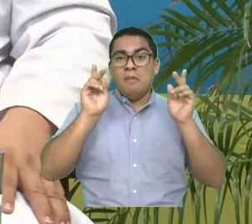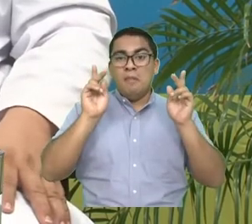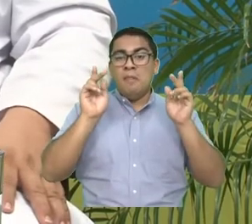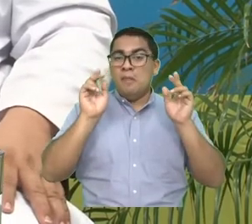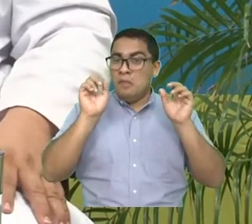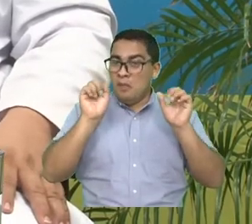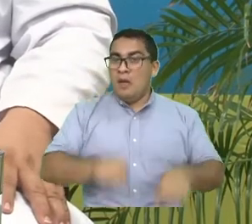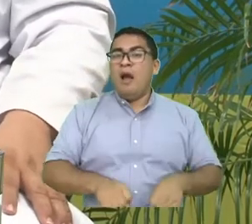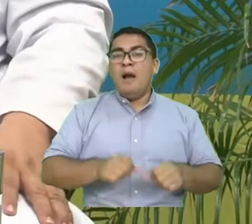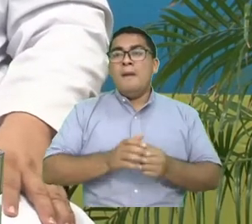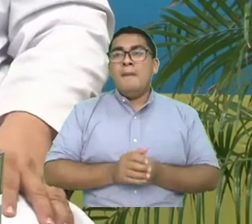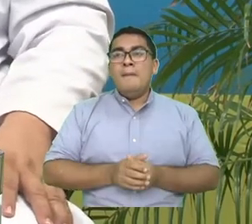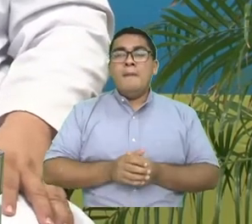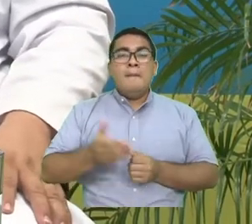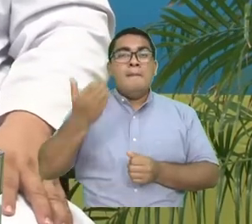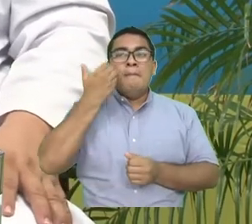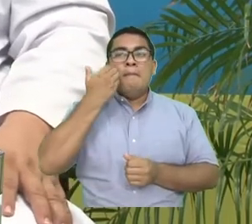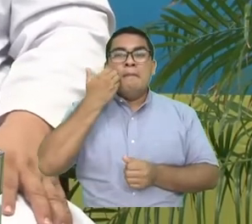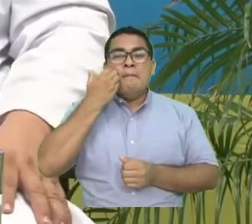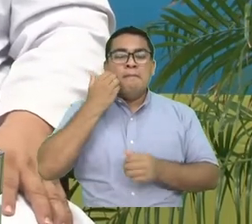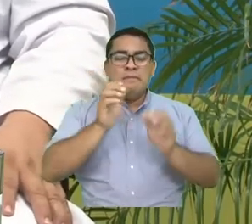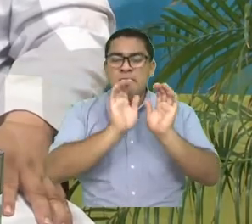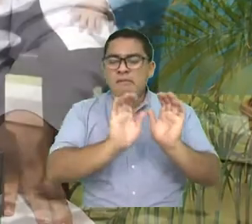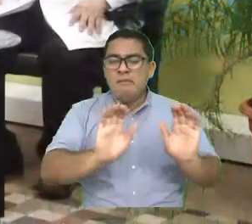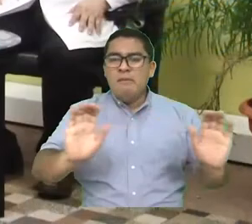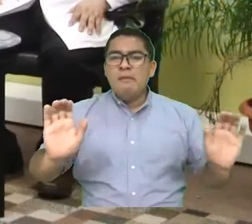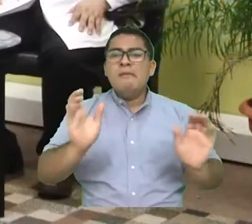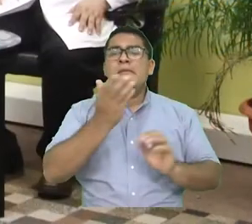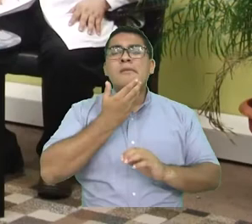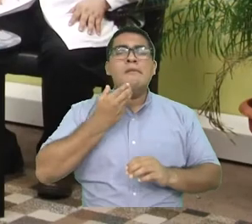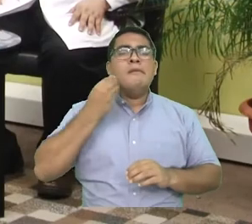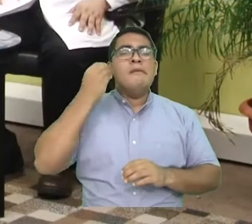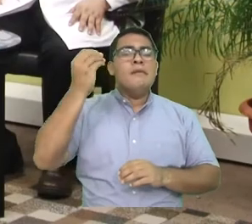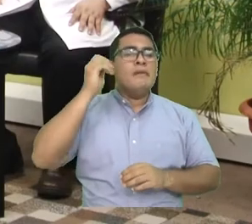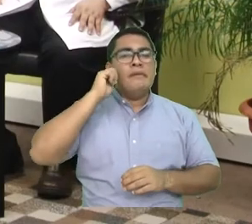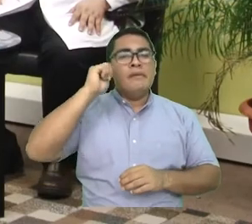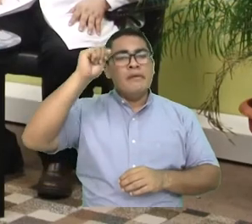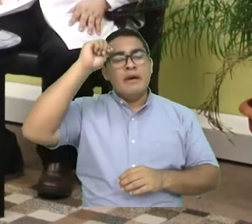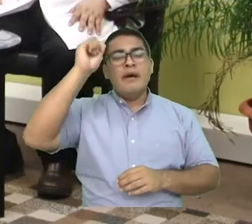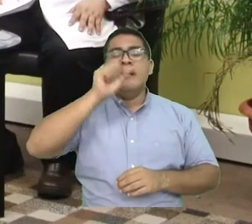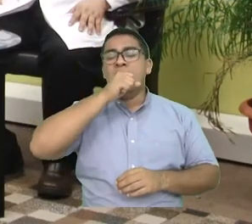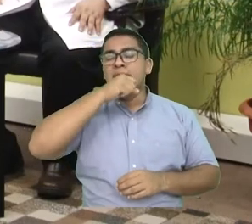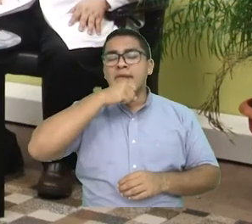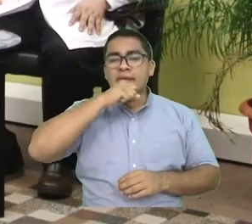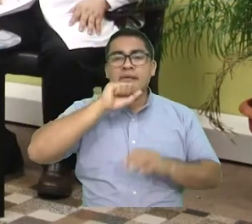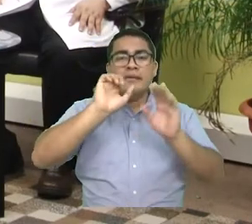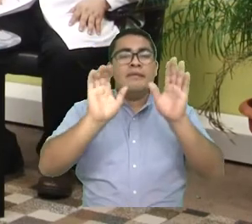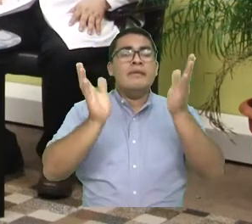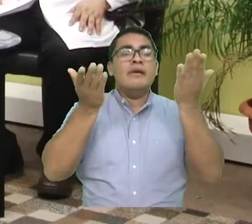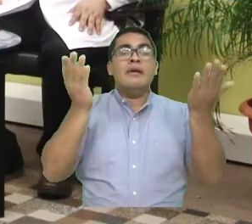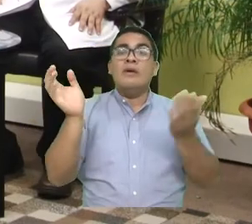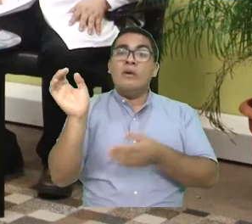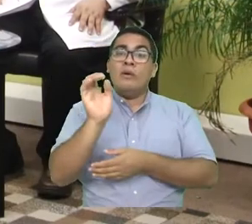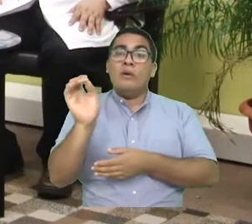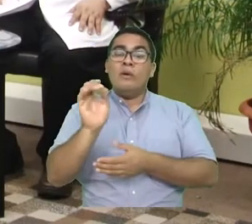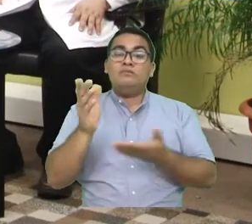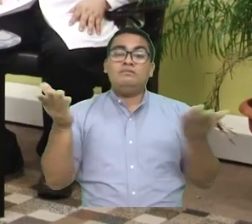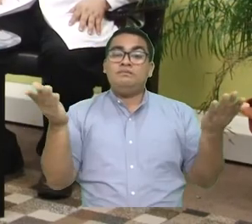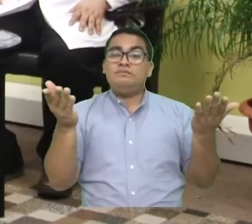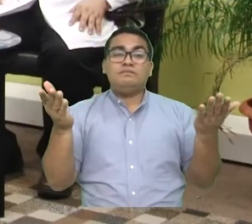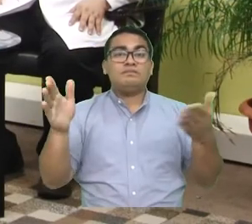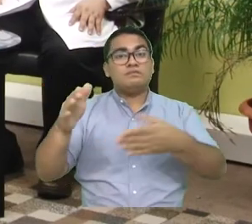¿esta enfermedad afecta, doctora, tanto a niños, jóvenes, adultos, adultos mayores, o tiene una predilección por cierto